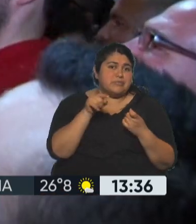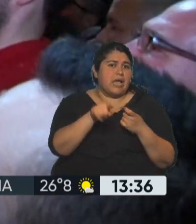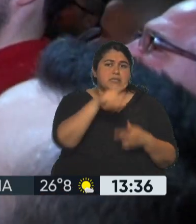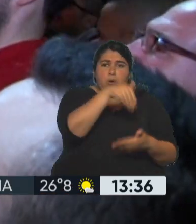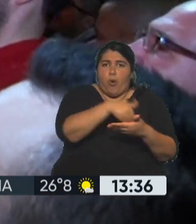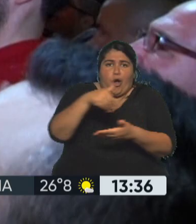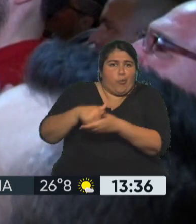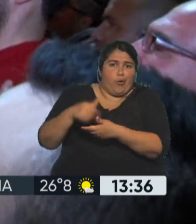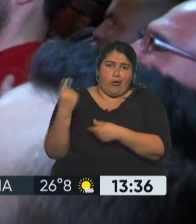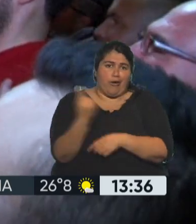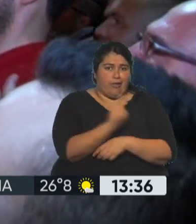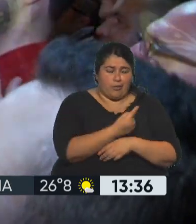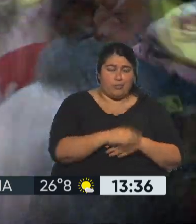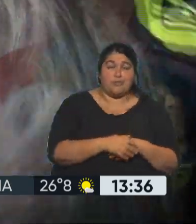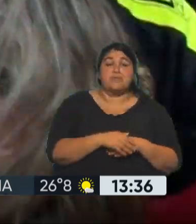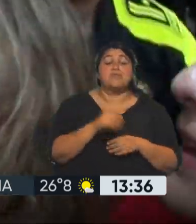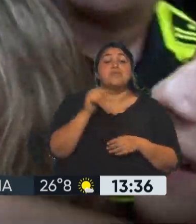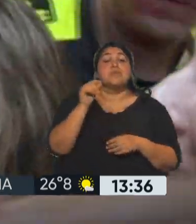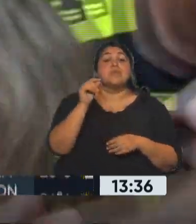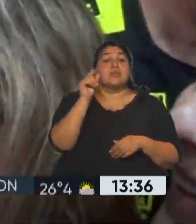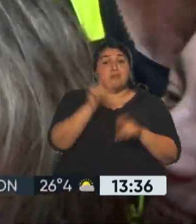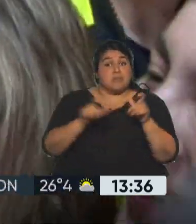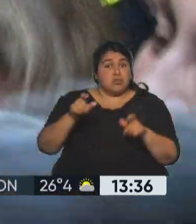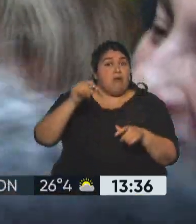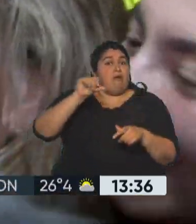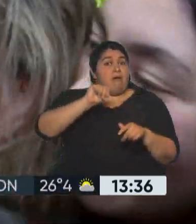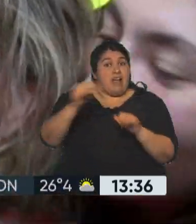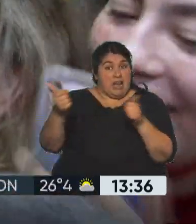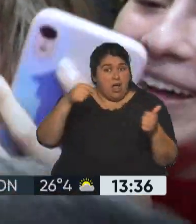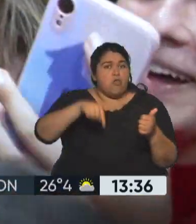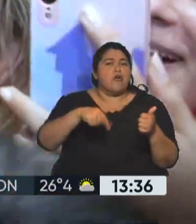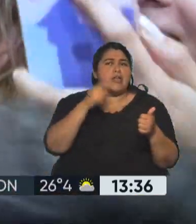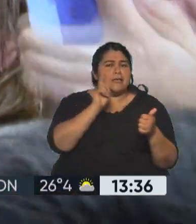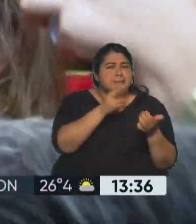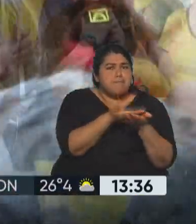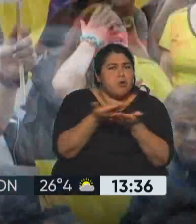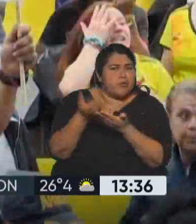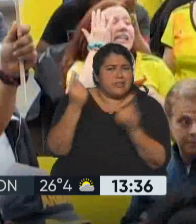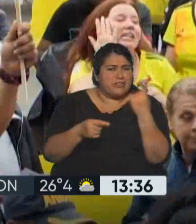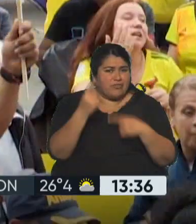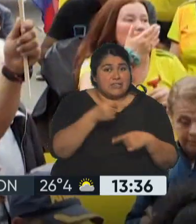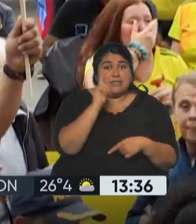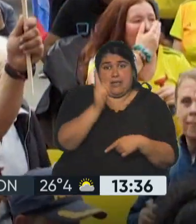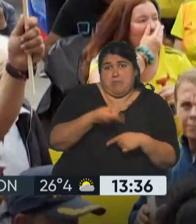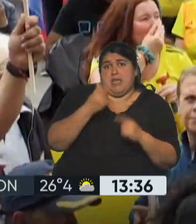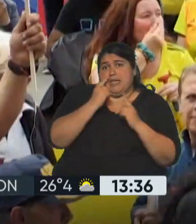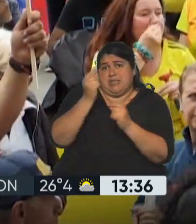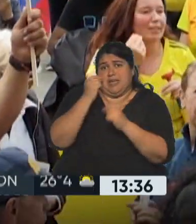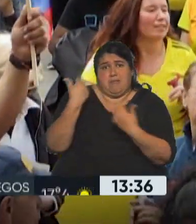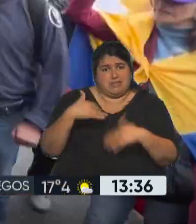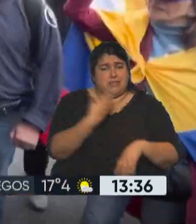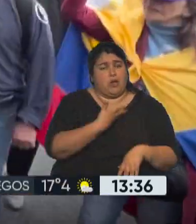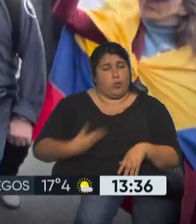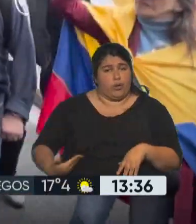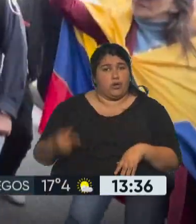en cada caso. Los ganadores de estos comicios tienen bastante poco en común, además de ser críticos de Petro. De todos modos,